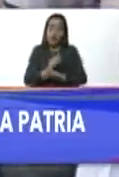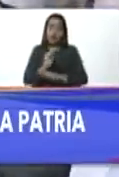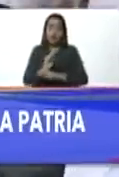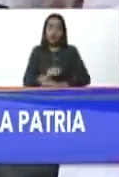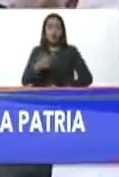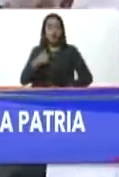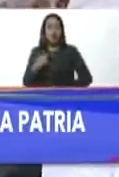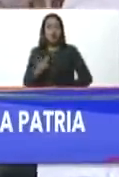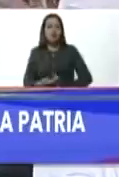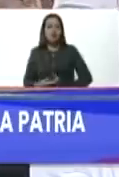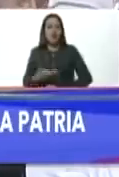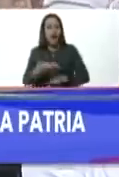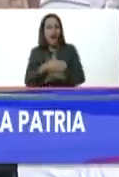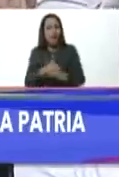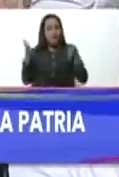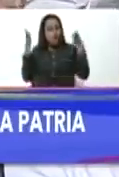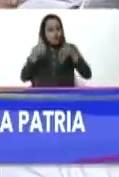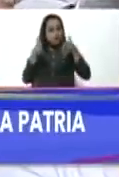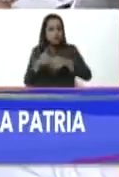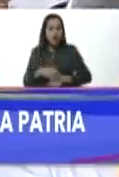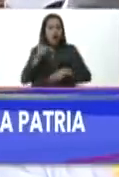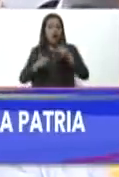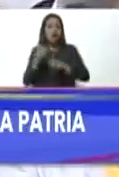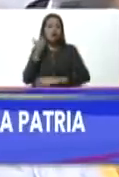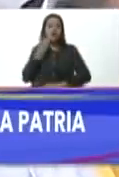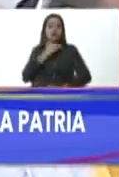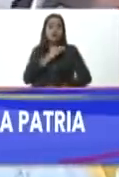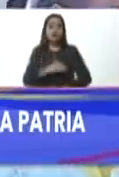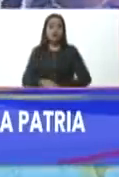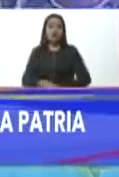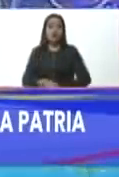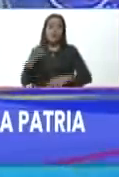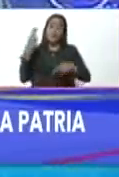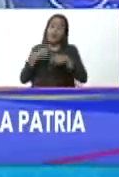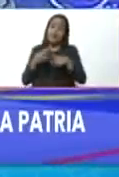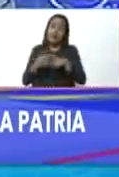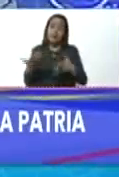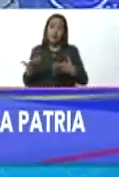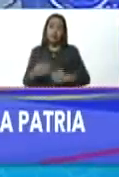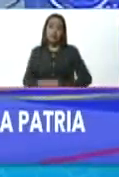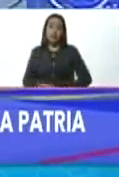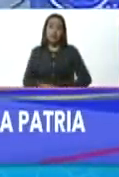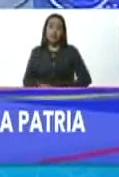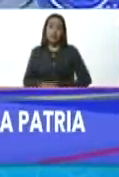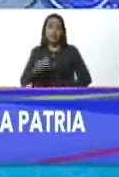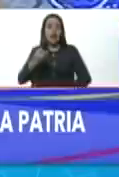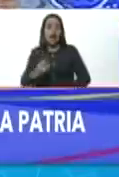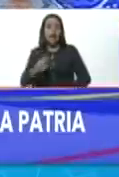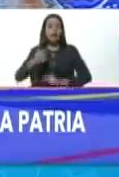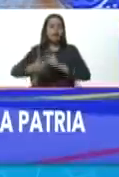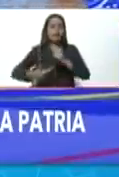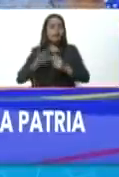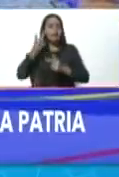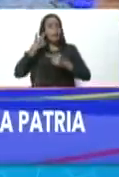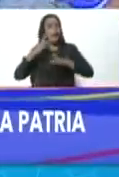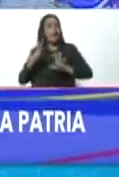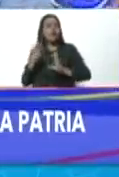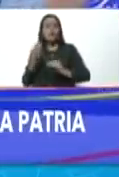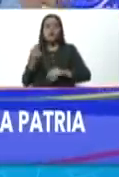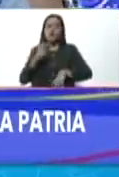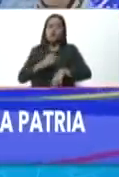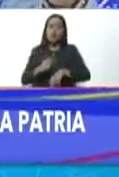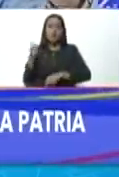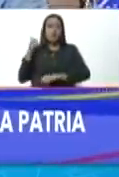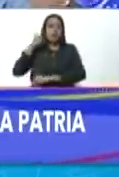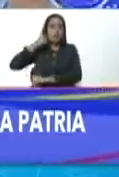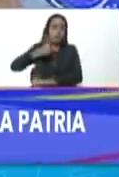orden, frente a una epidemia como esta, una amenaza como esta, que parece que va a durar todo este año,